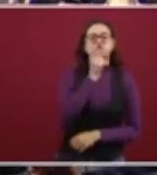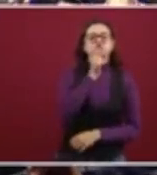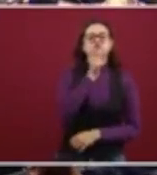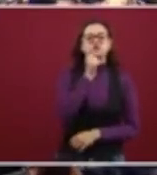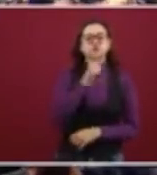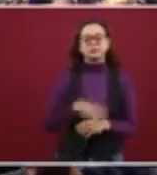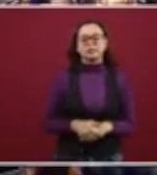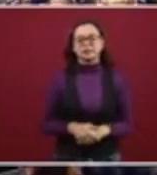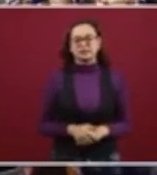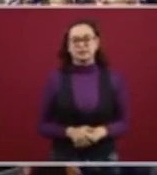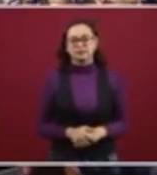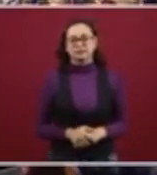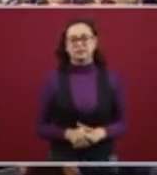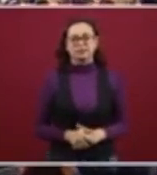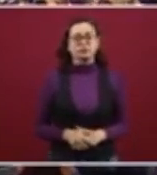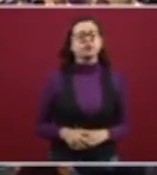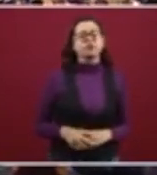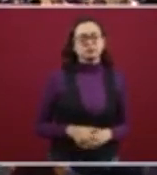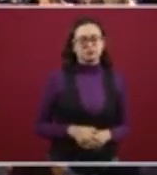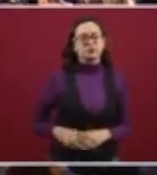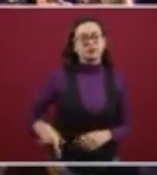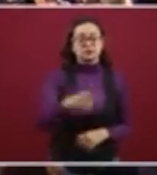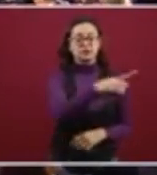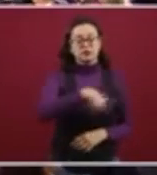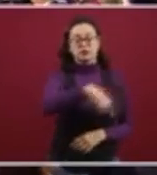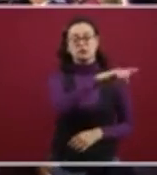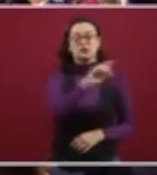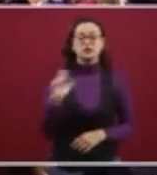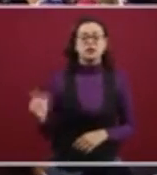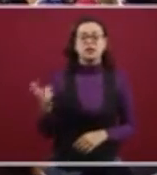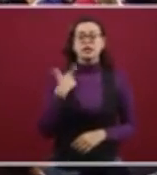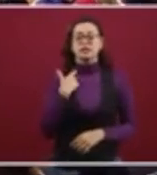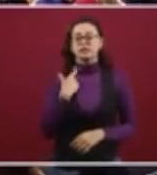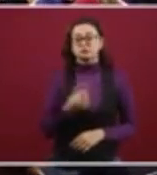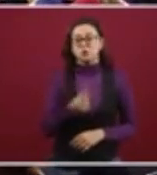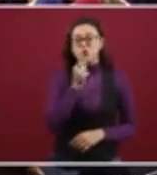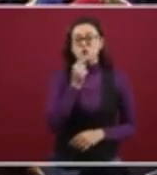policías militares y no habían